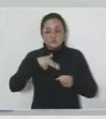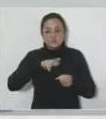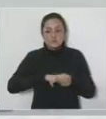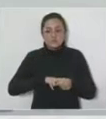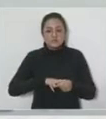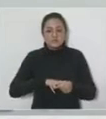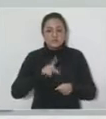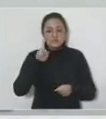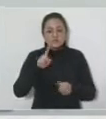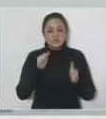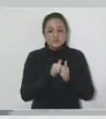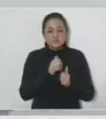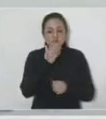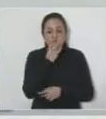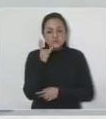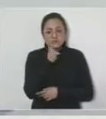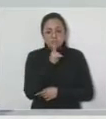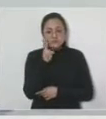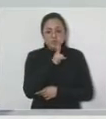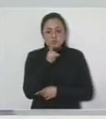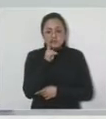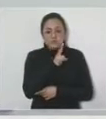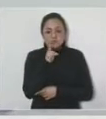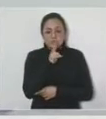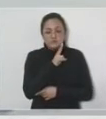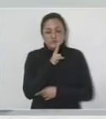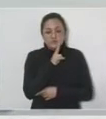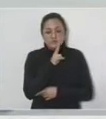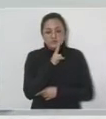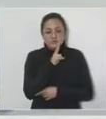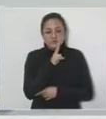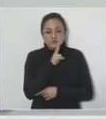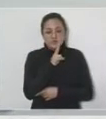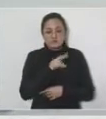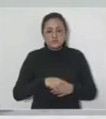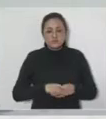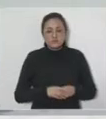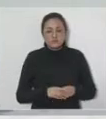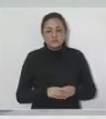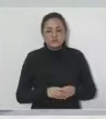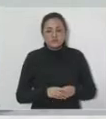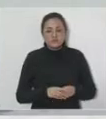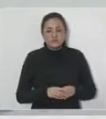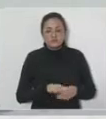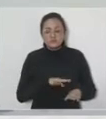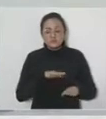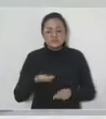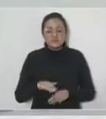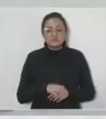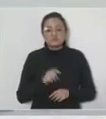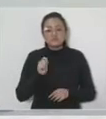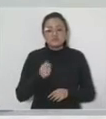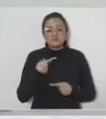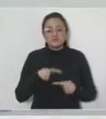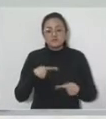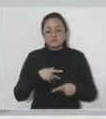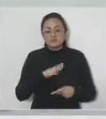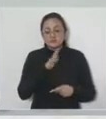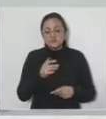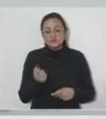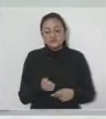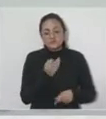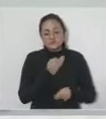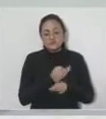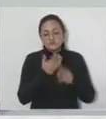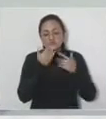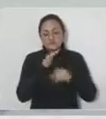hospitalizados, uno de ellos con ventilación mecánica ventilatoria. En lo que respecta a las defunciones, afortunadamente